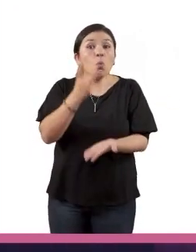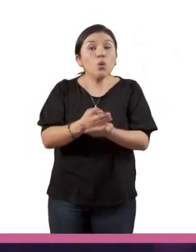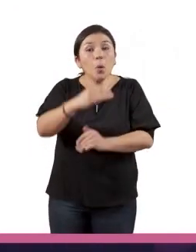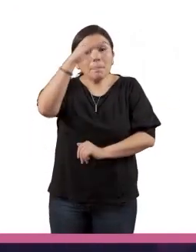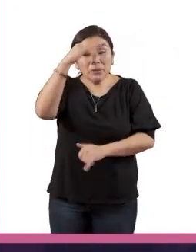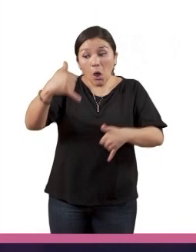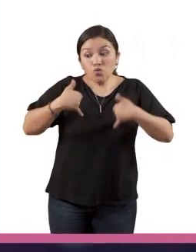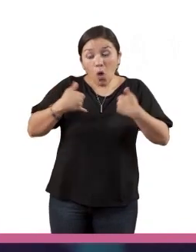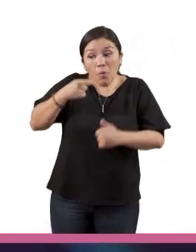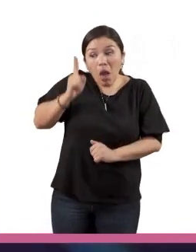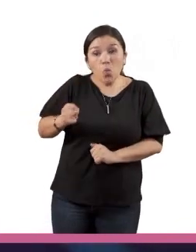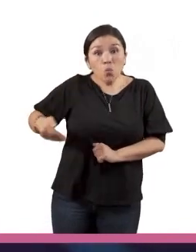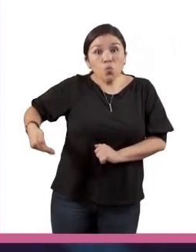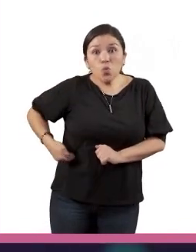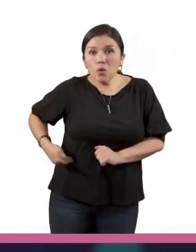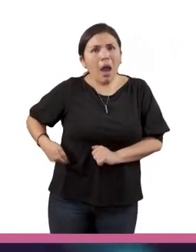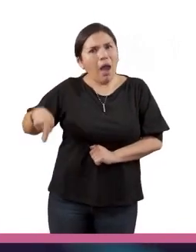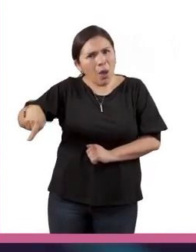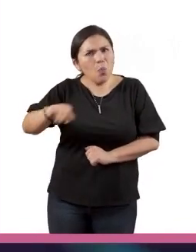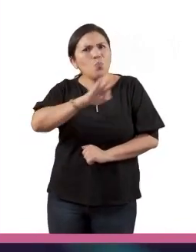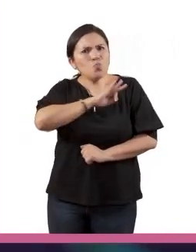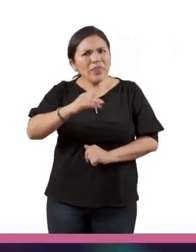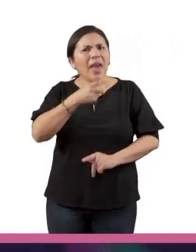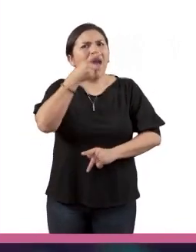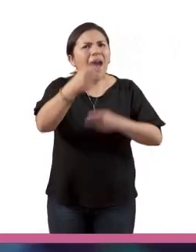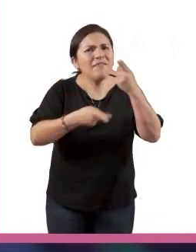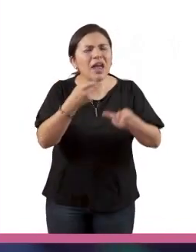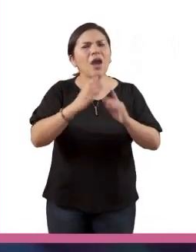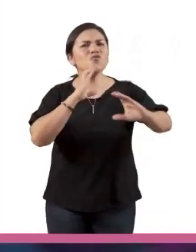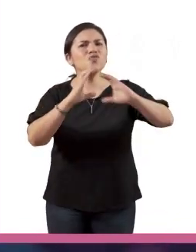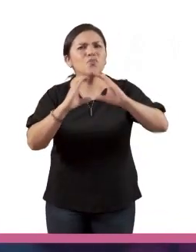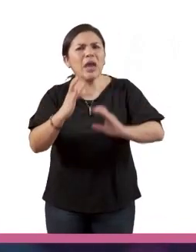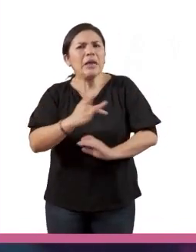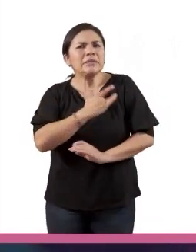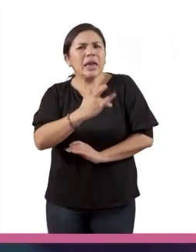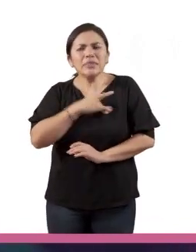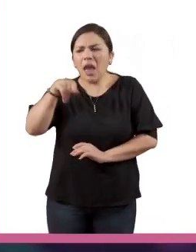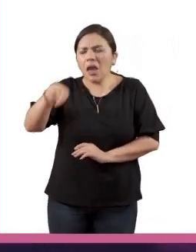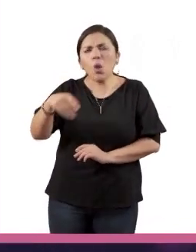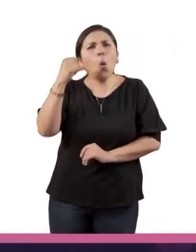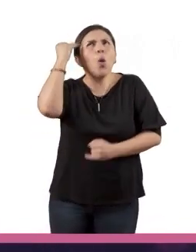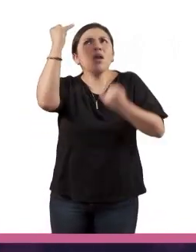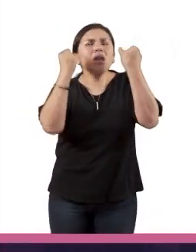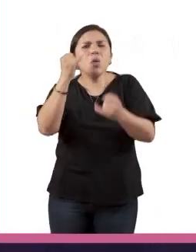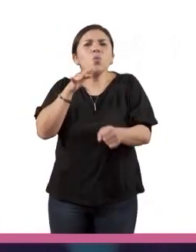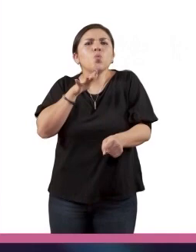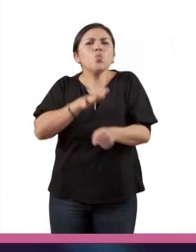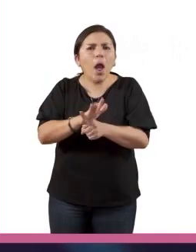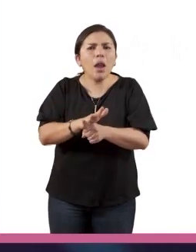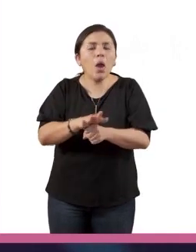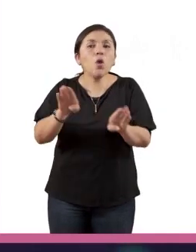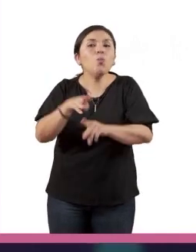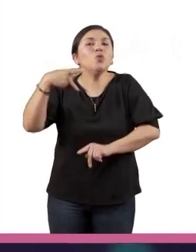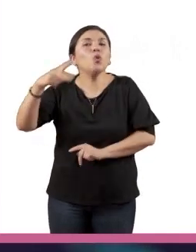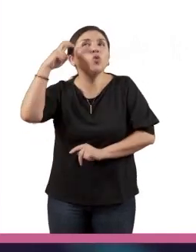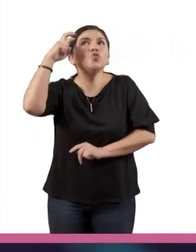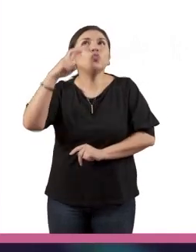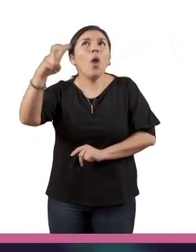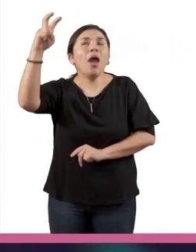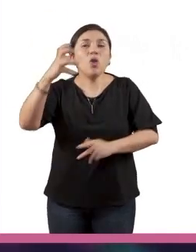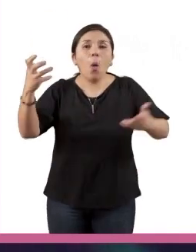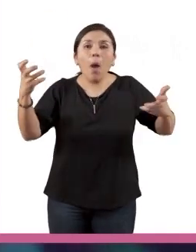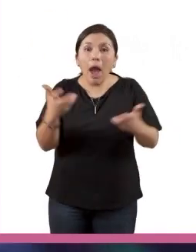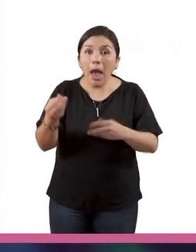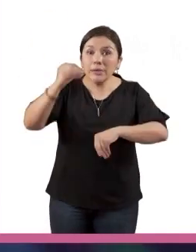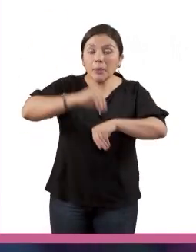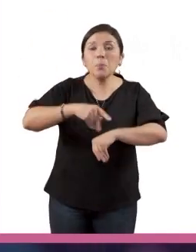ejercicio de los dos lados, ¿sí? No es solamente de los chavos. Que los chavos se atrevan a comunicar, ¿sí?,